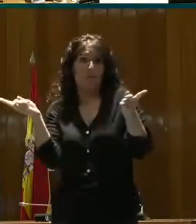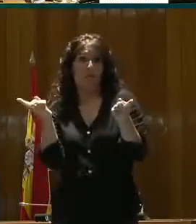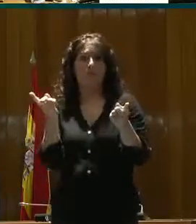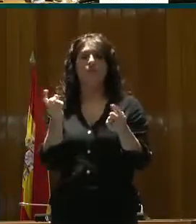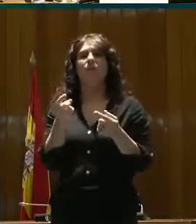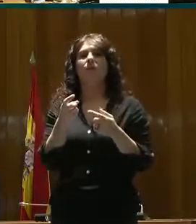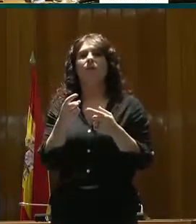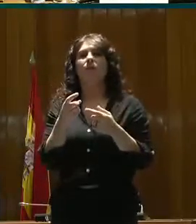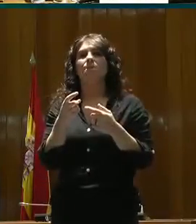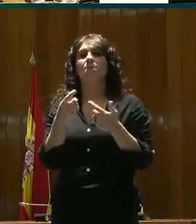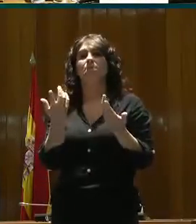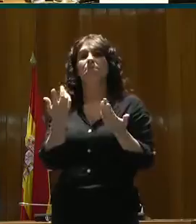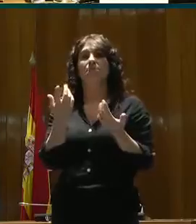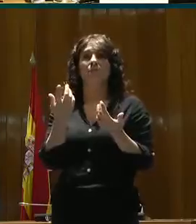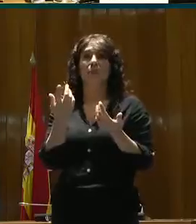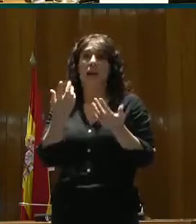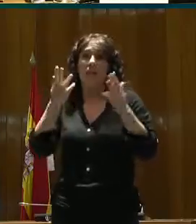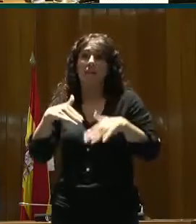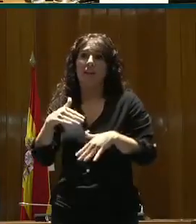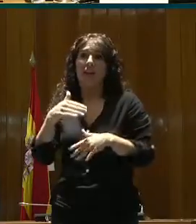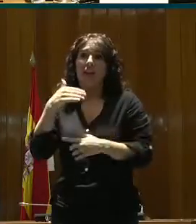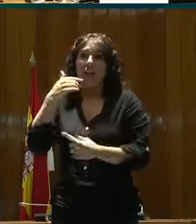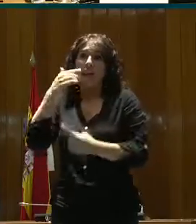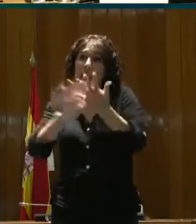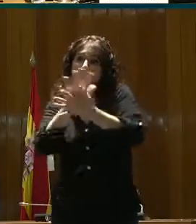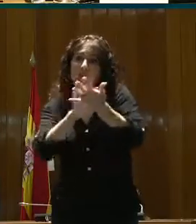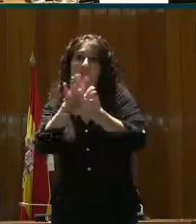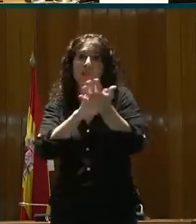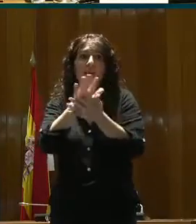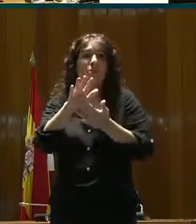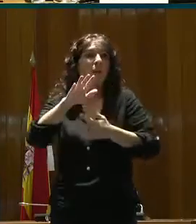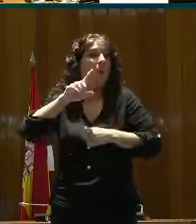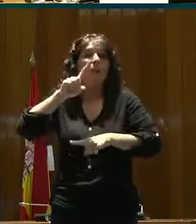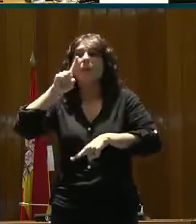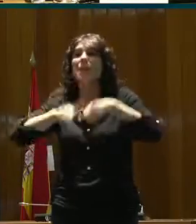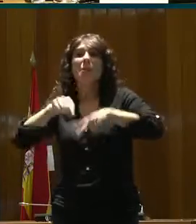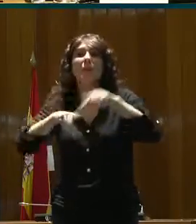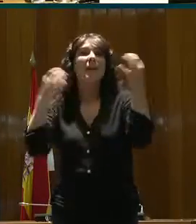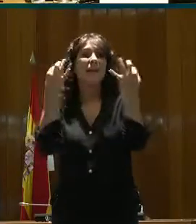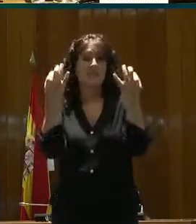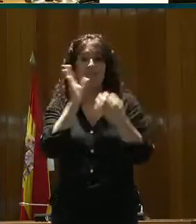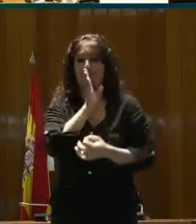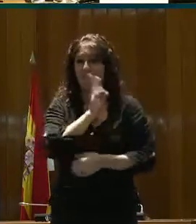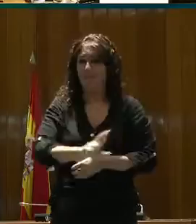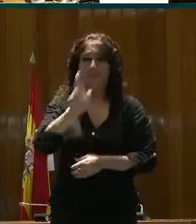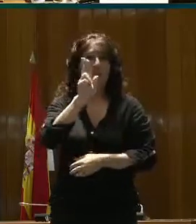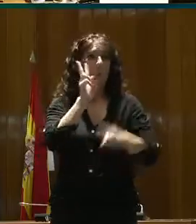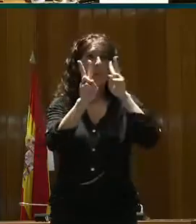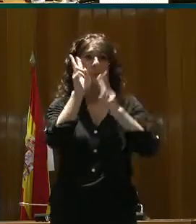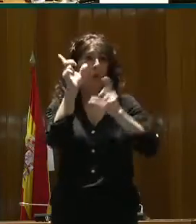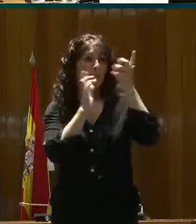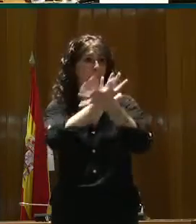¿Y ello por qué? Porque algunas propiedades en lenguas de signos dependen fuertemente de la modalidad visogestual. Piensen, por ejemplo,